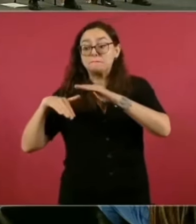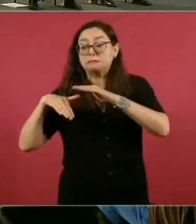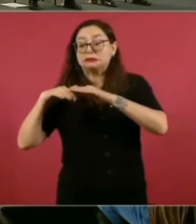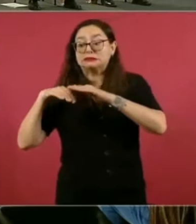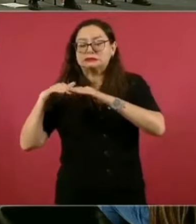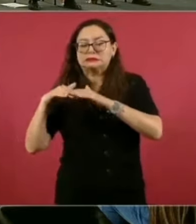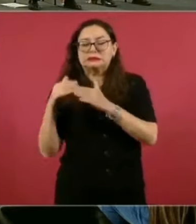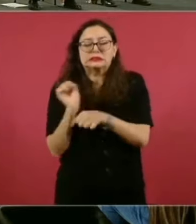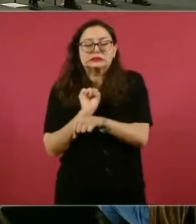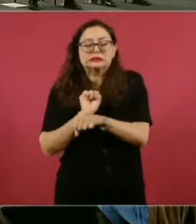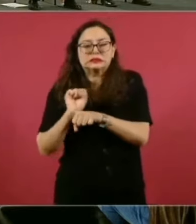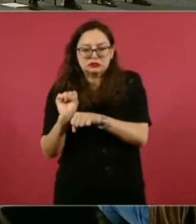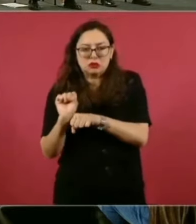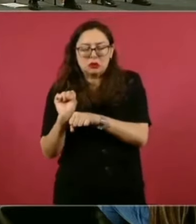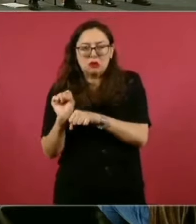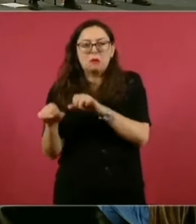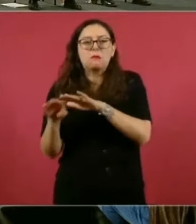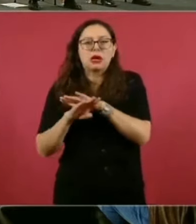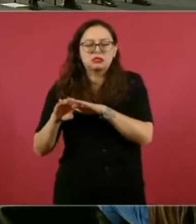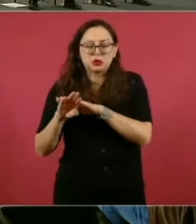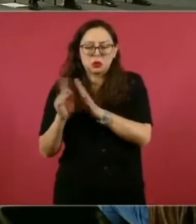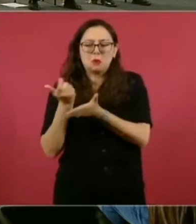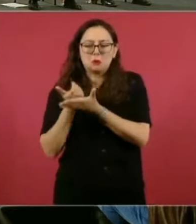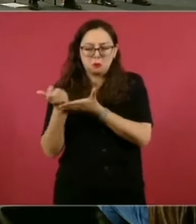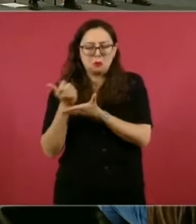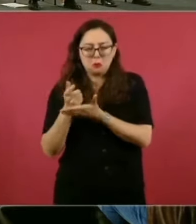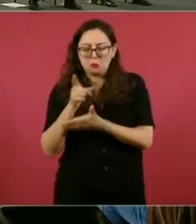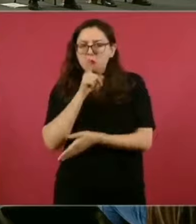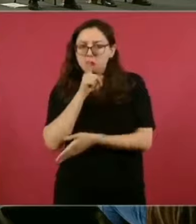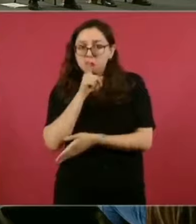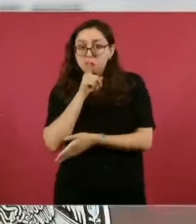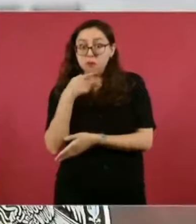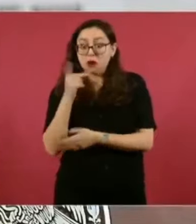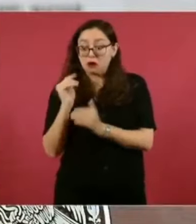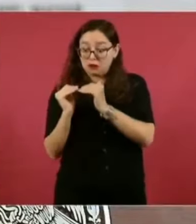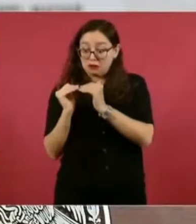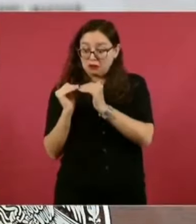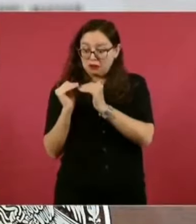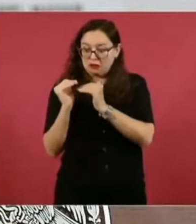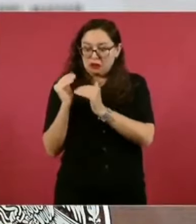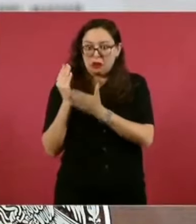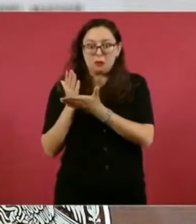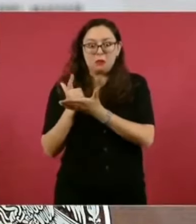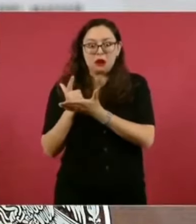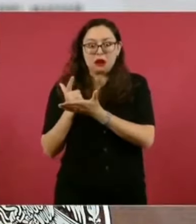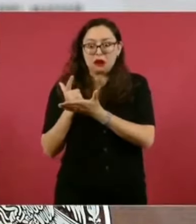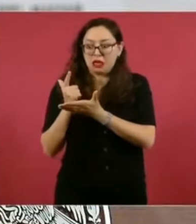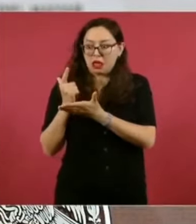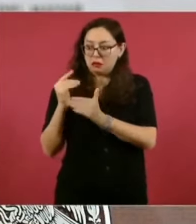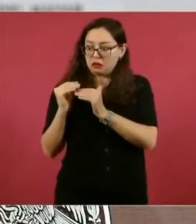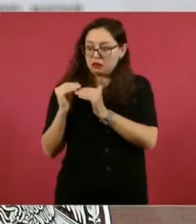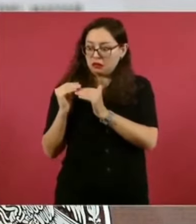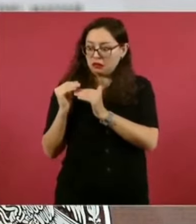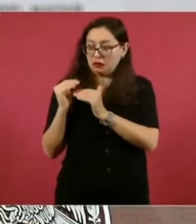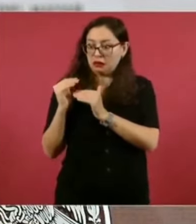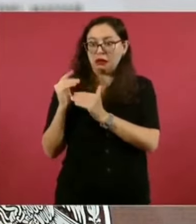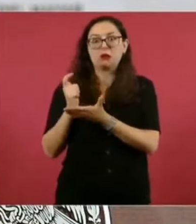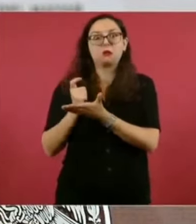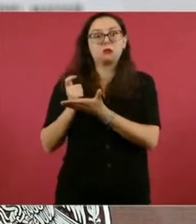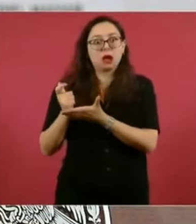costo, tiene que empezar a pagar. Es cierto, hay países, nuestros vecinos quizá, que se dice tienen la mejor medicina del mundo.